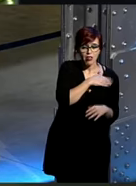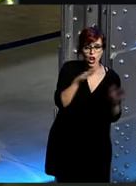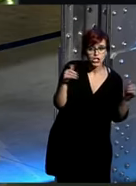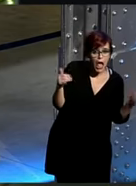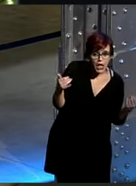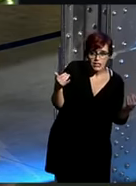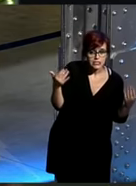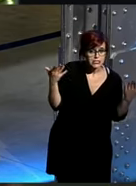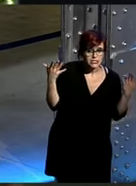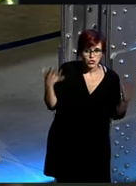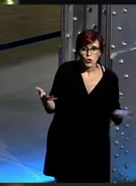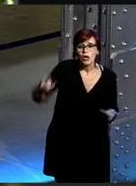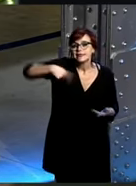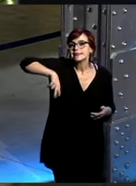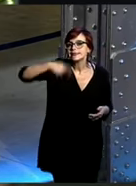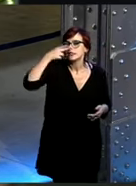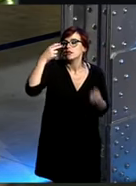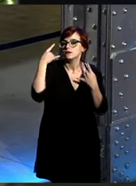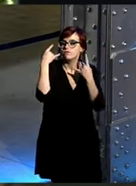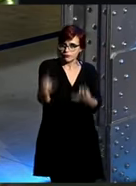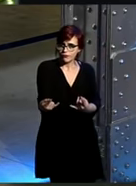tienen tanto interés, llaman tanto la